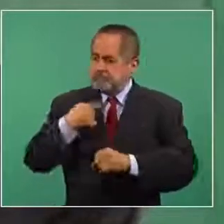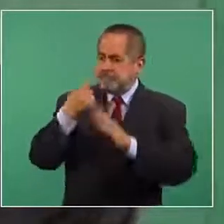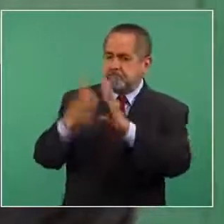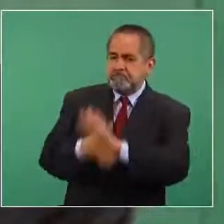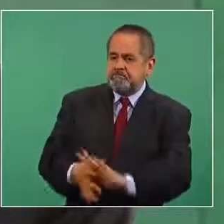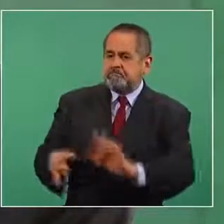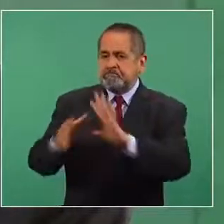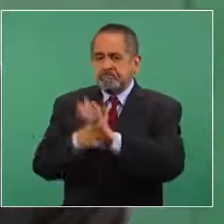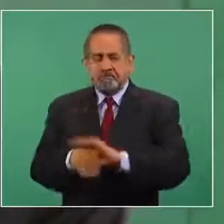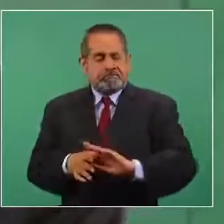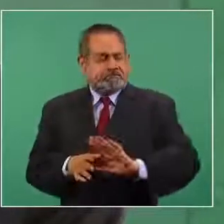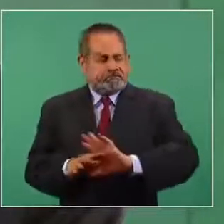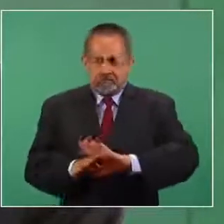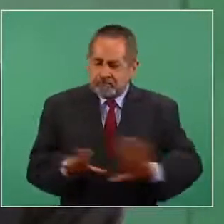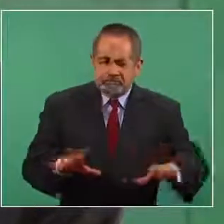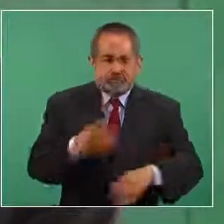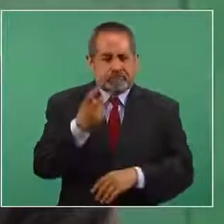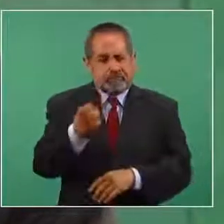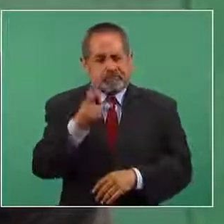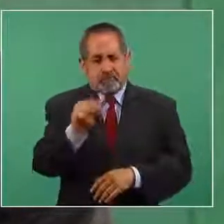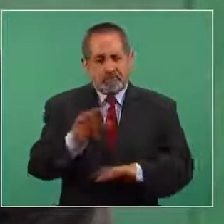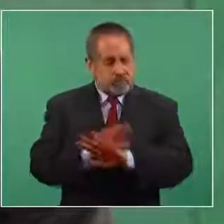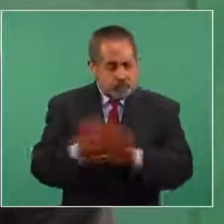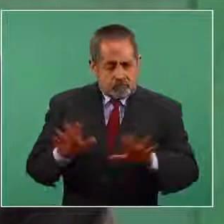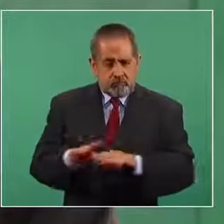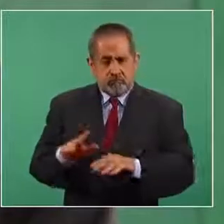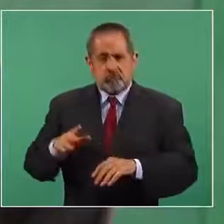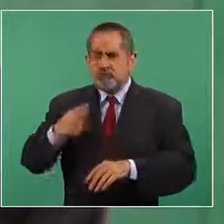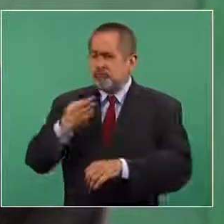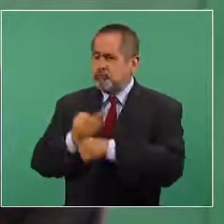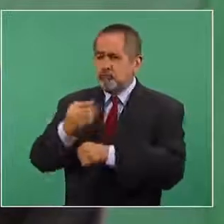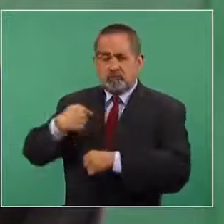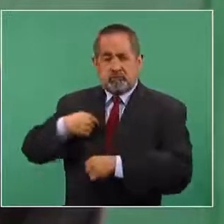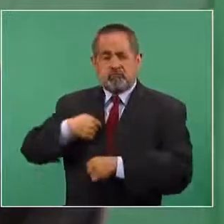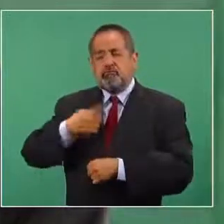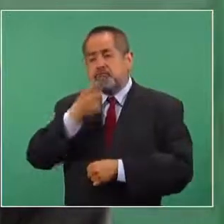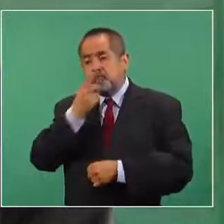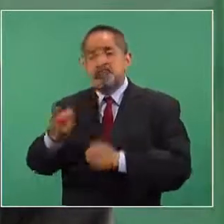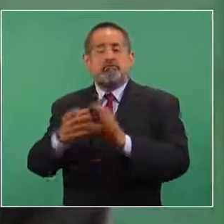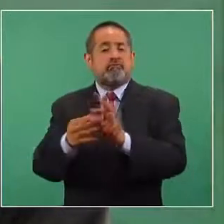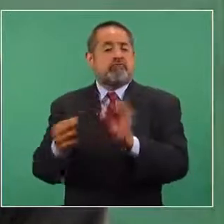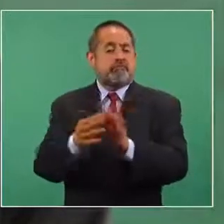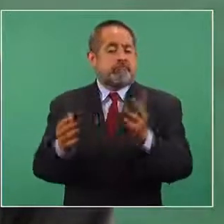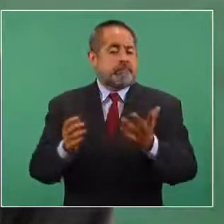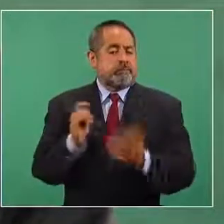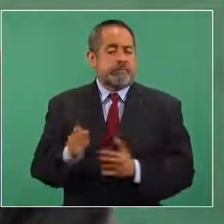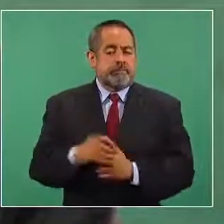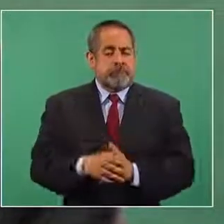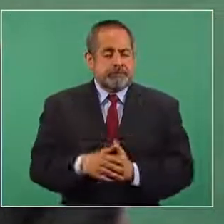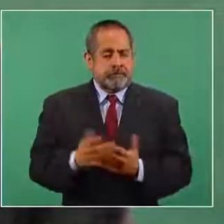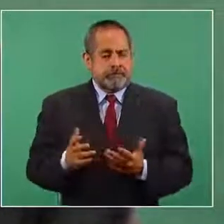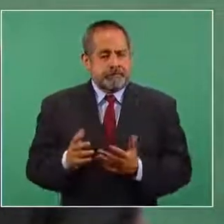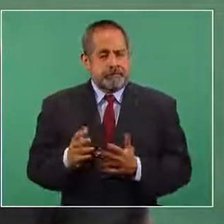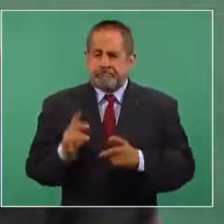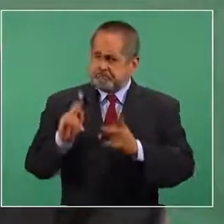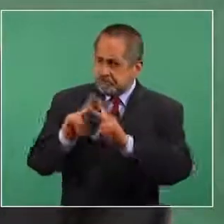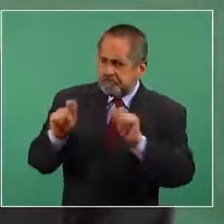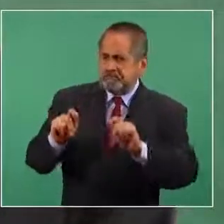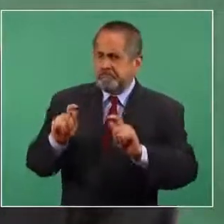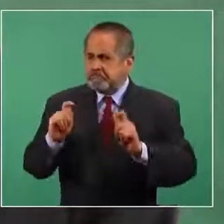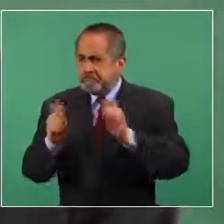se empieza a decir de que no es así,